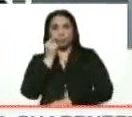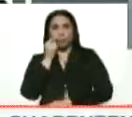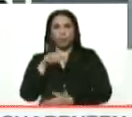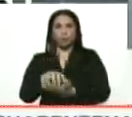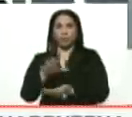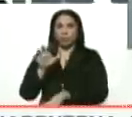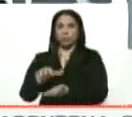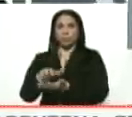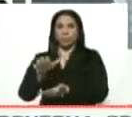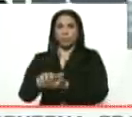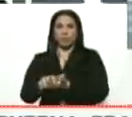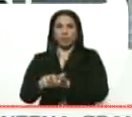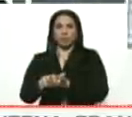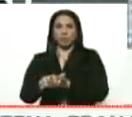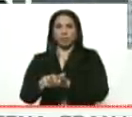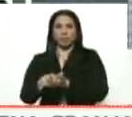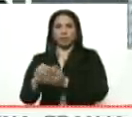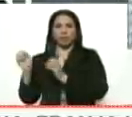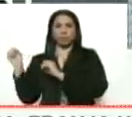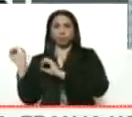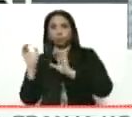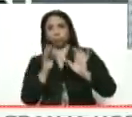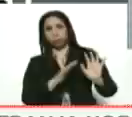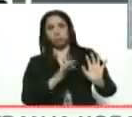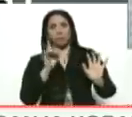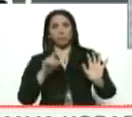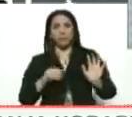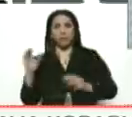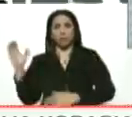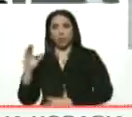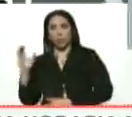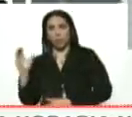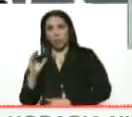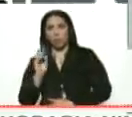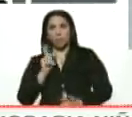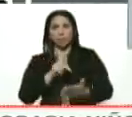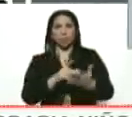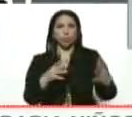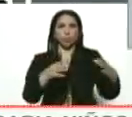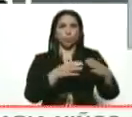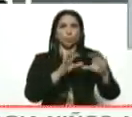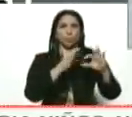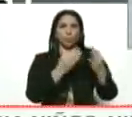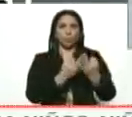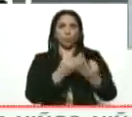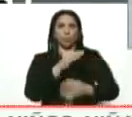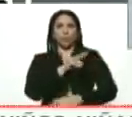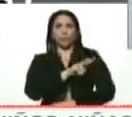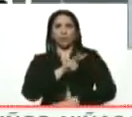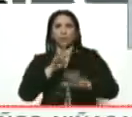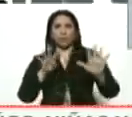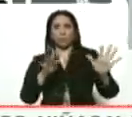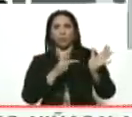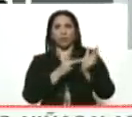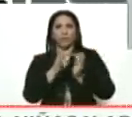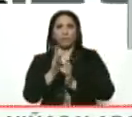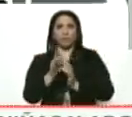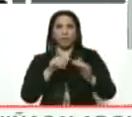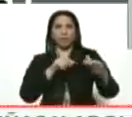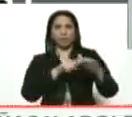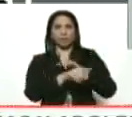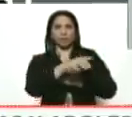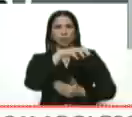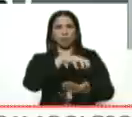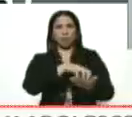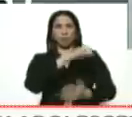Esparta, procedente de Bogotá, llegó con su grupo familiar el 29 de abril, entró por el